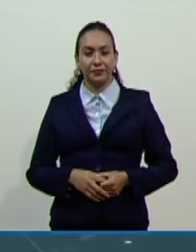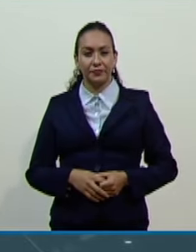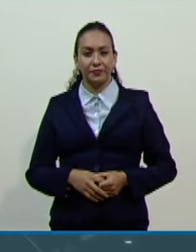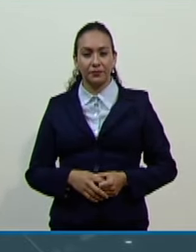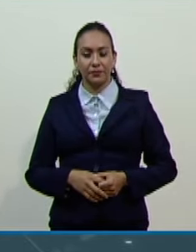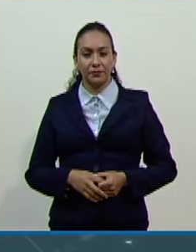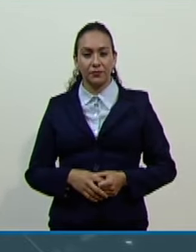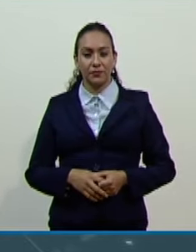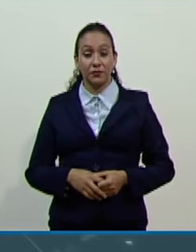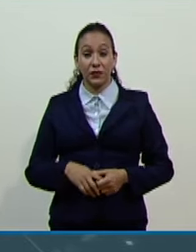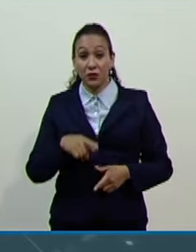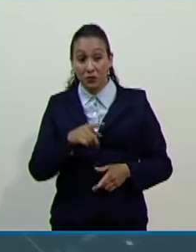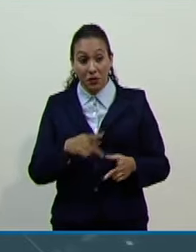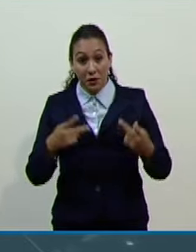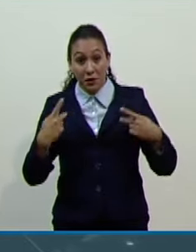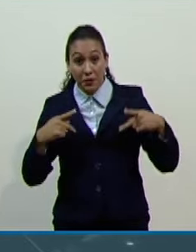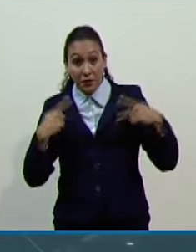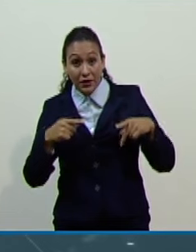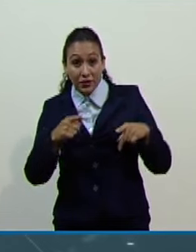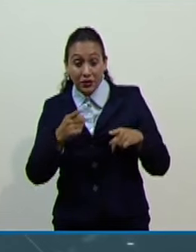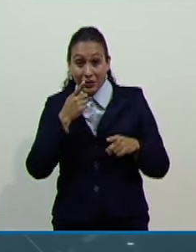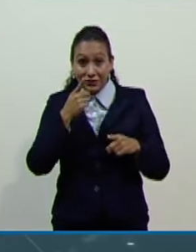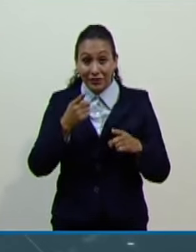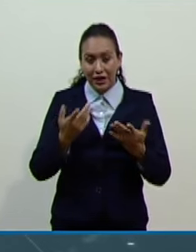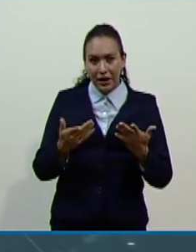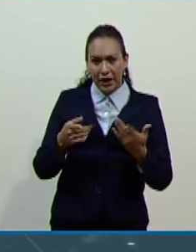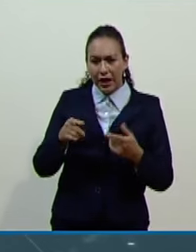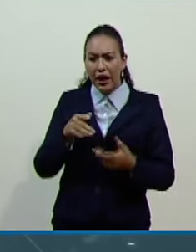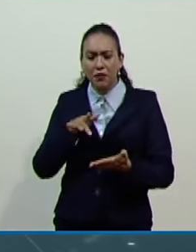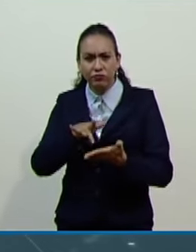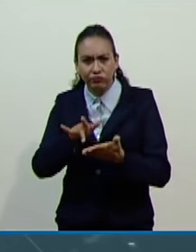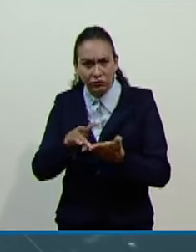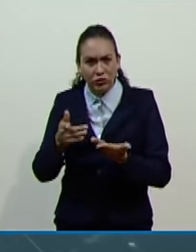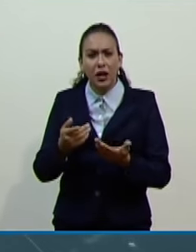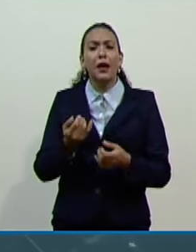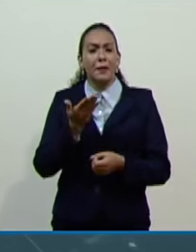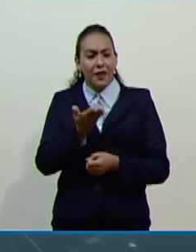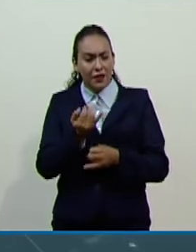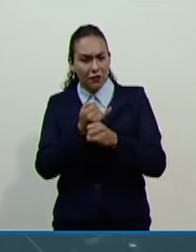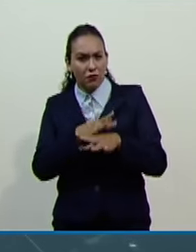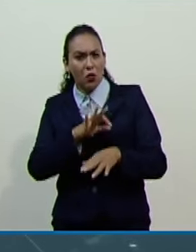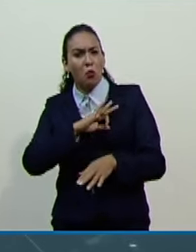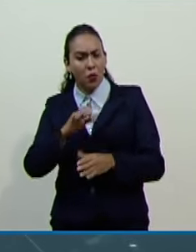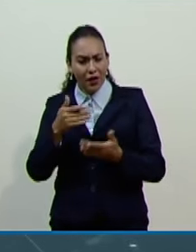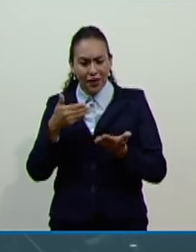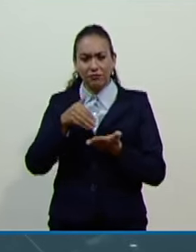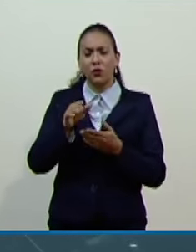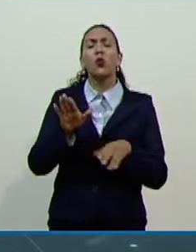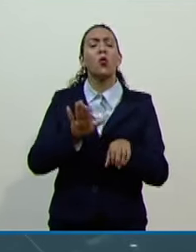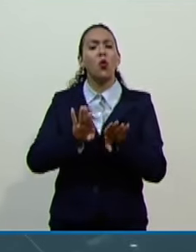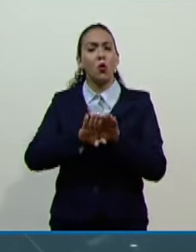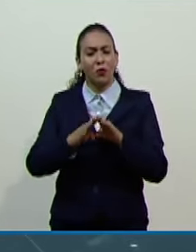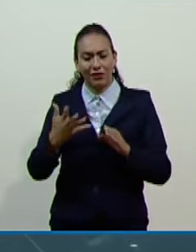Es válido renunciar a la asistencia consular cuando se hace de manera informada y se cuenta con asistencia jurídica, determinó